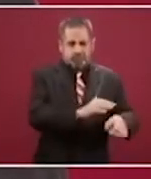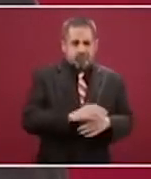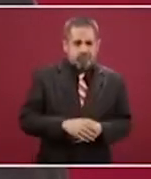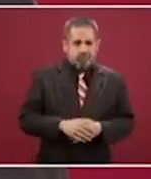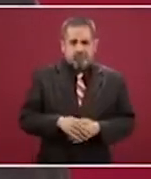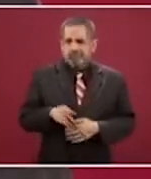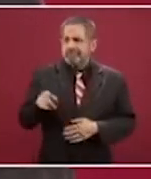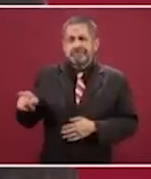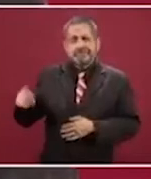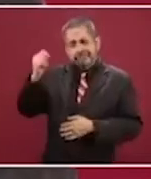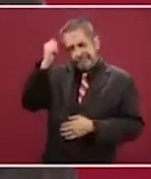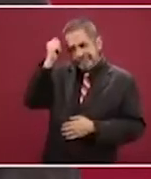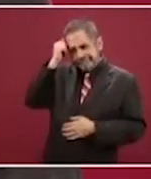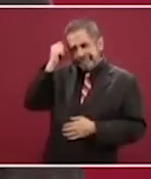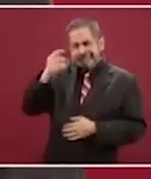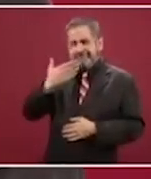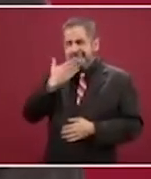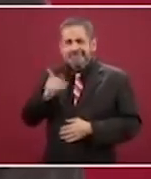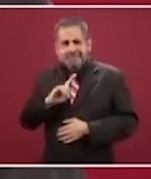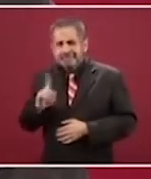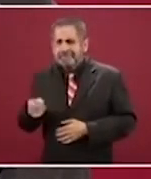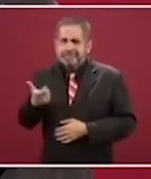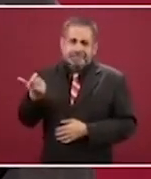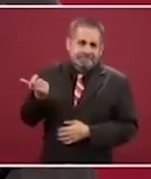inviable, por costoso,